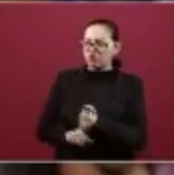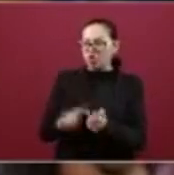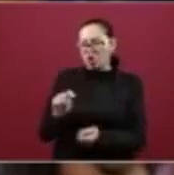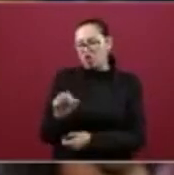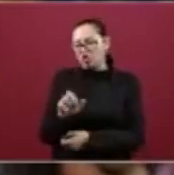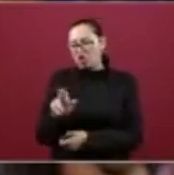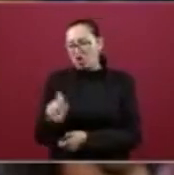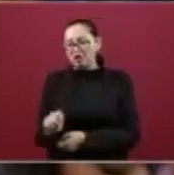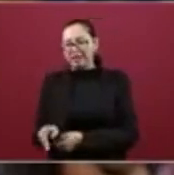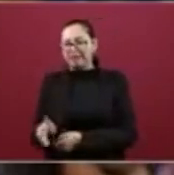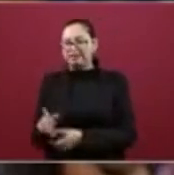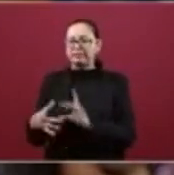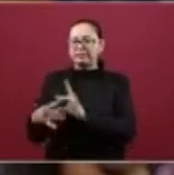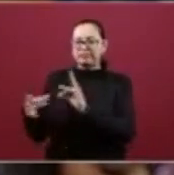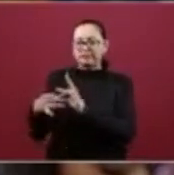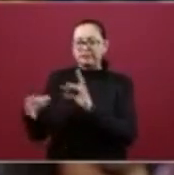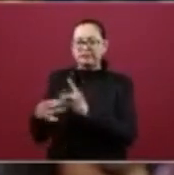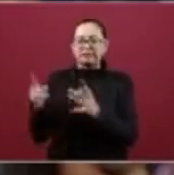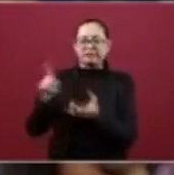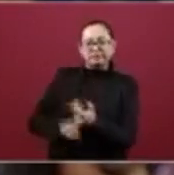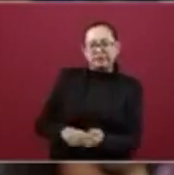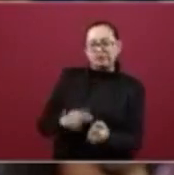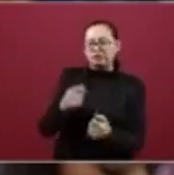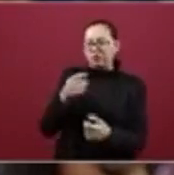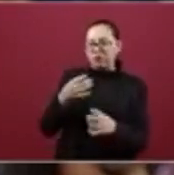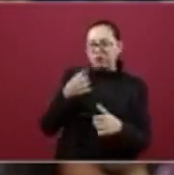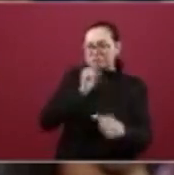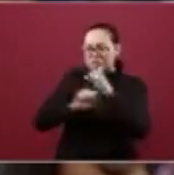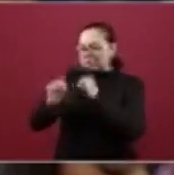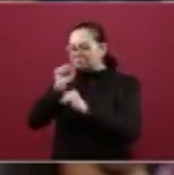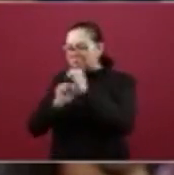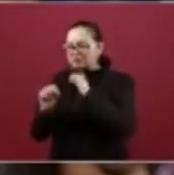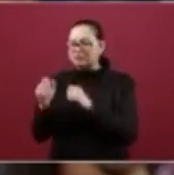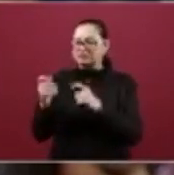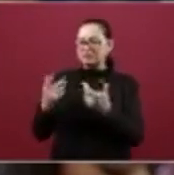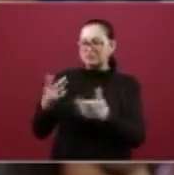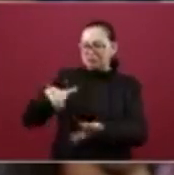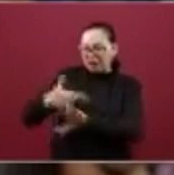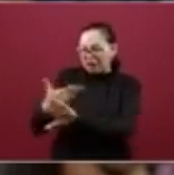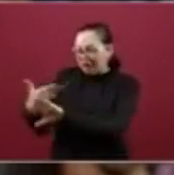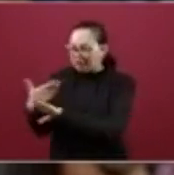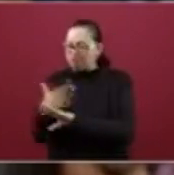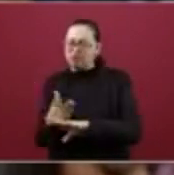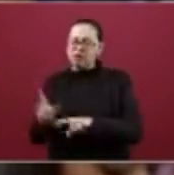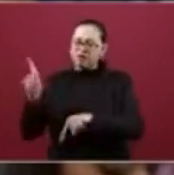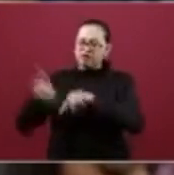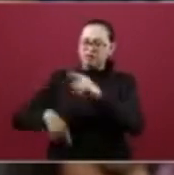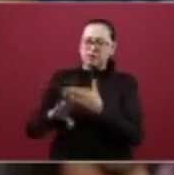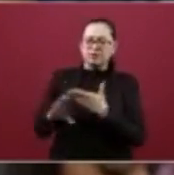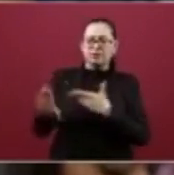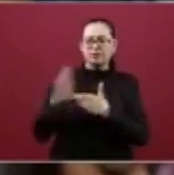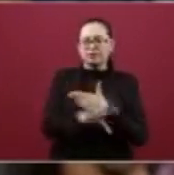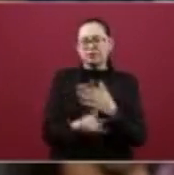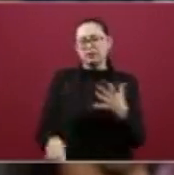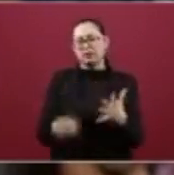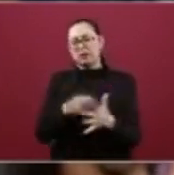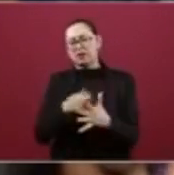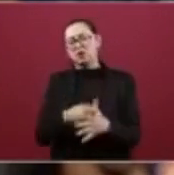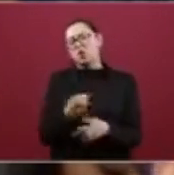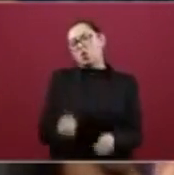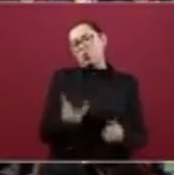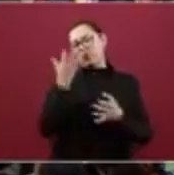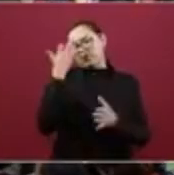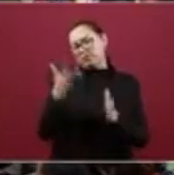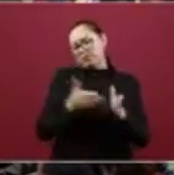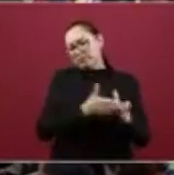precisamente fugas de información o de sabotaje al interior de la comisión. Y finalmente, si tiene su gobierno un plazo para resolver esta problemática. Muchas